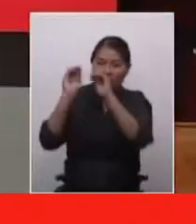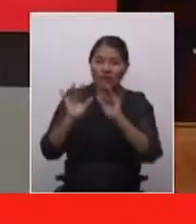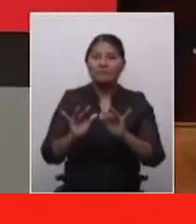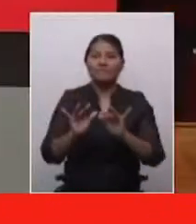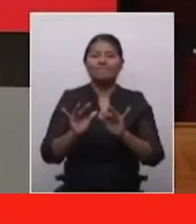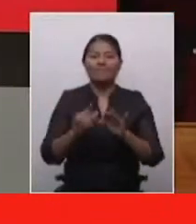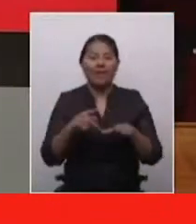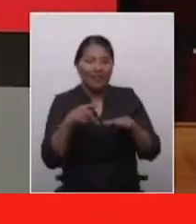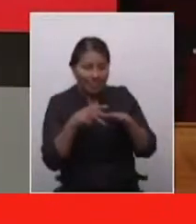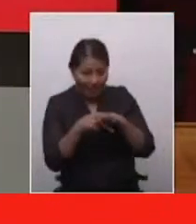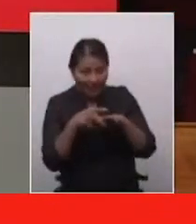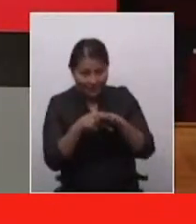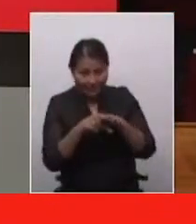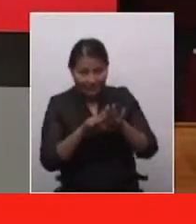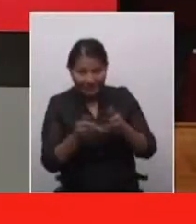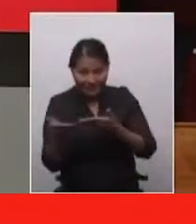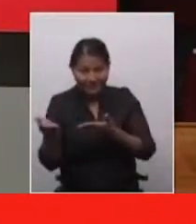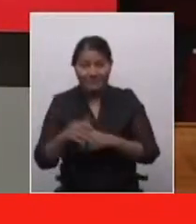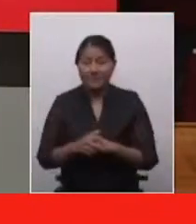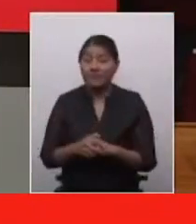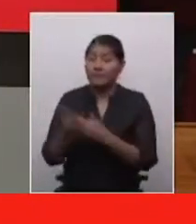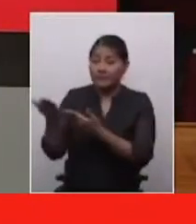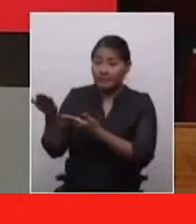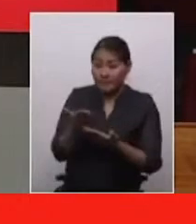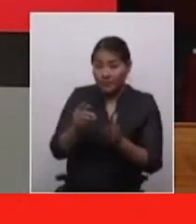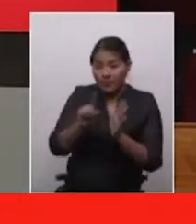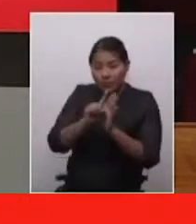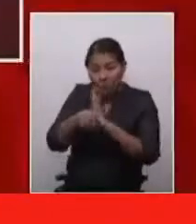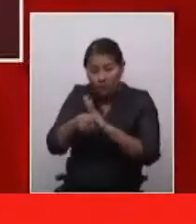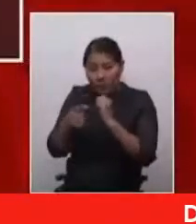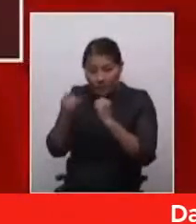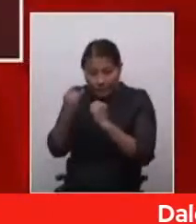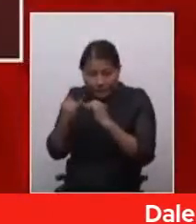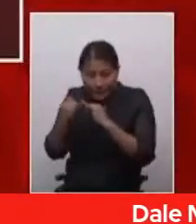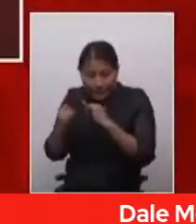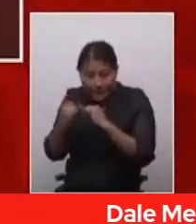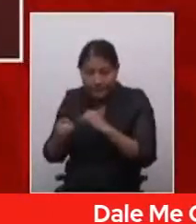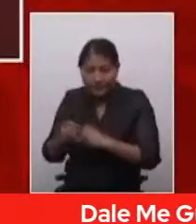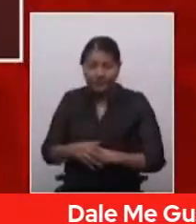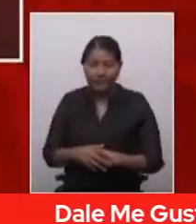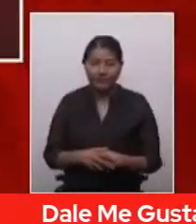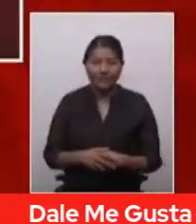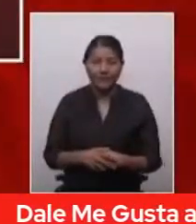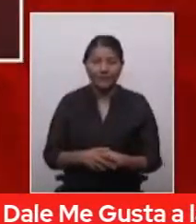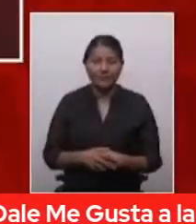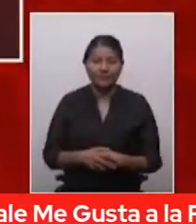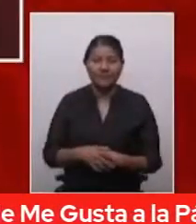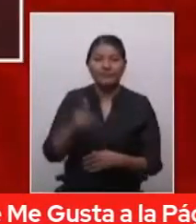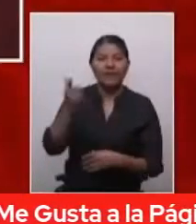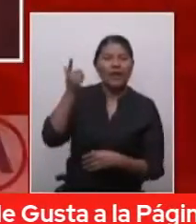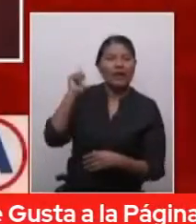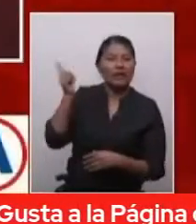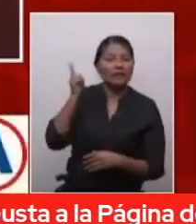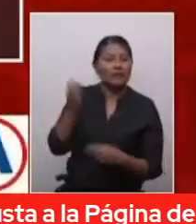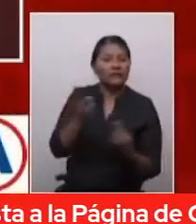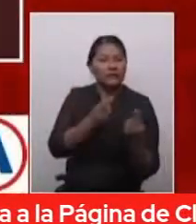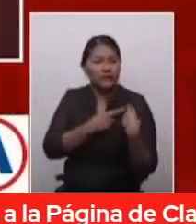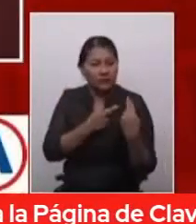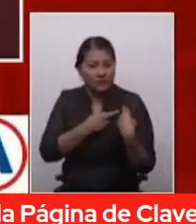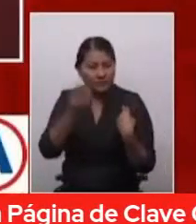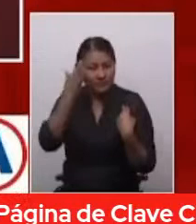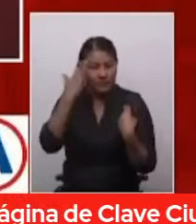Tiempo cumplido. Gracias, candidato Alegría. Candidato Echejada, el minuto final es suyo. El liderazgo, Carlos, significa destrabar las obras